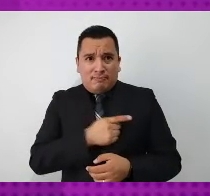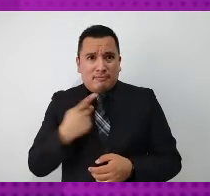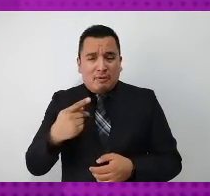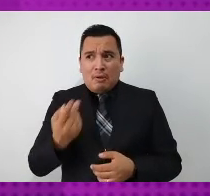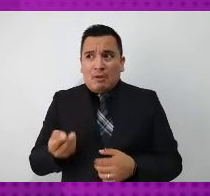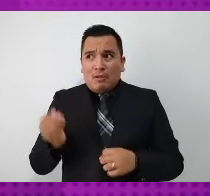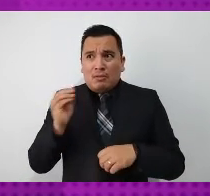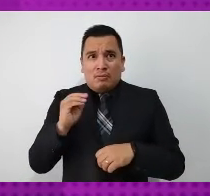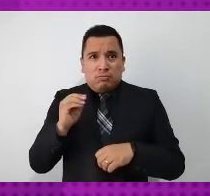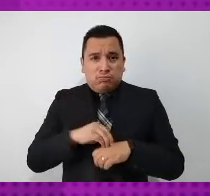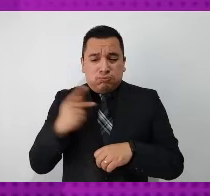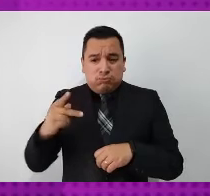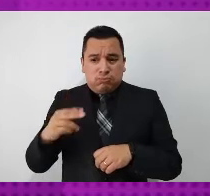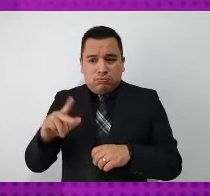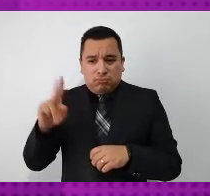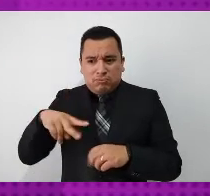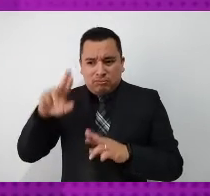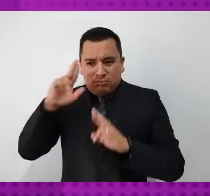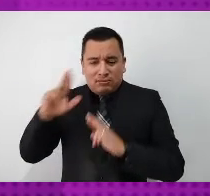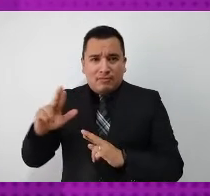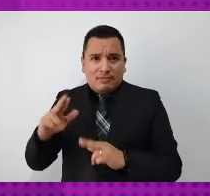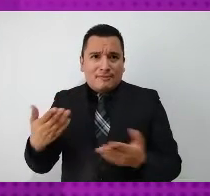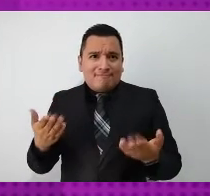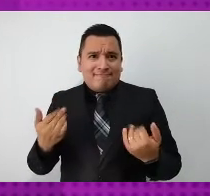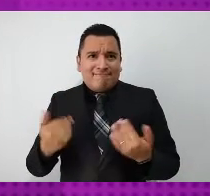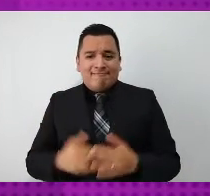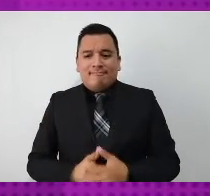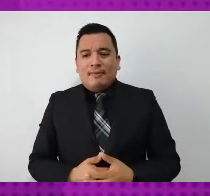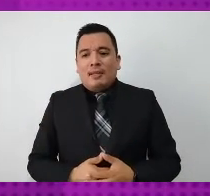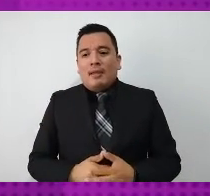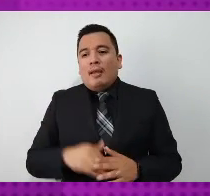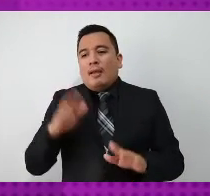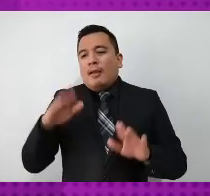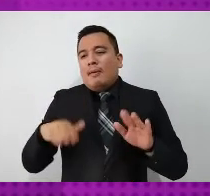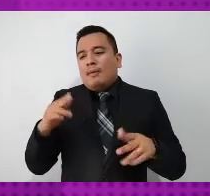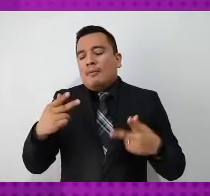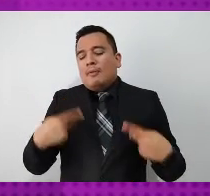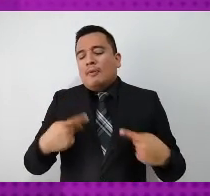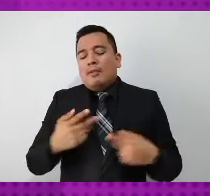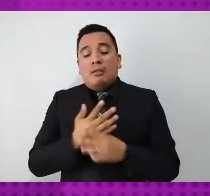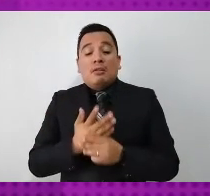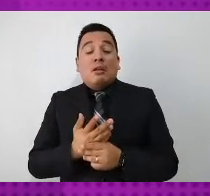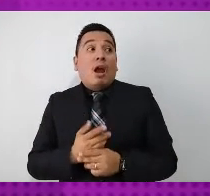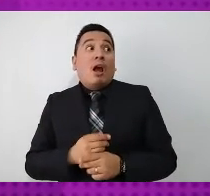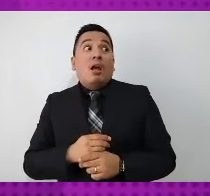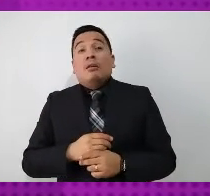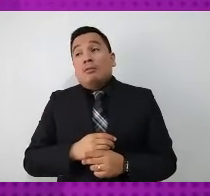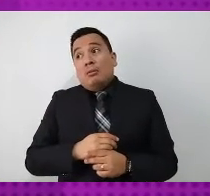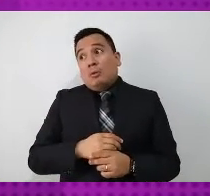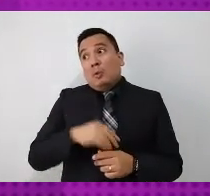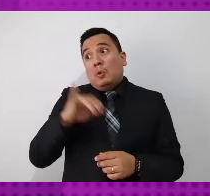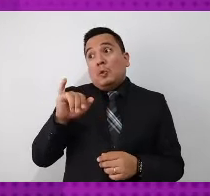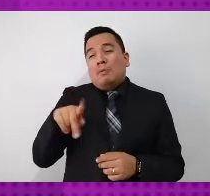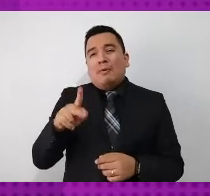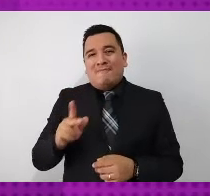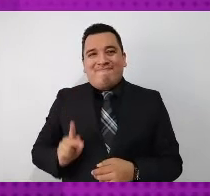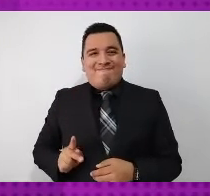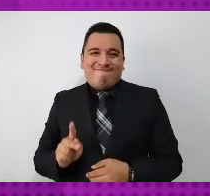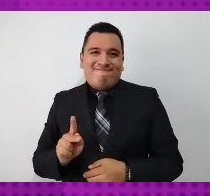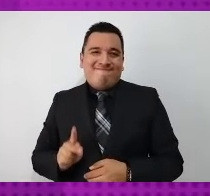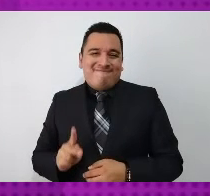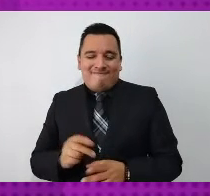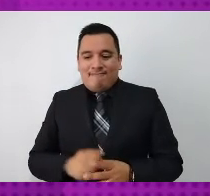a veces es nada más querer mira si la y se mira así justificó el presupuesto perdón pero es que la verdad si lo sentimos